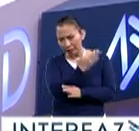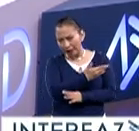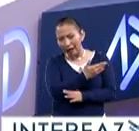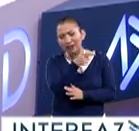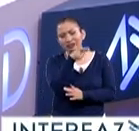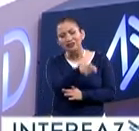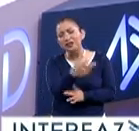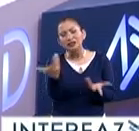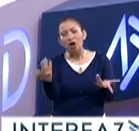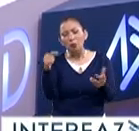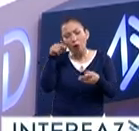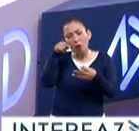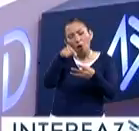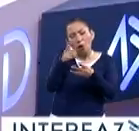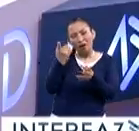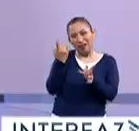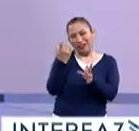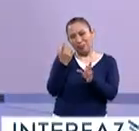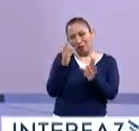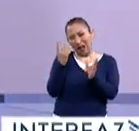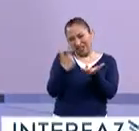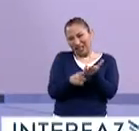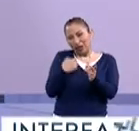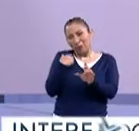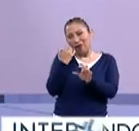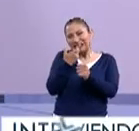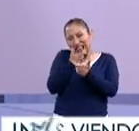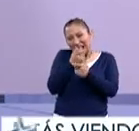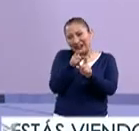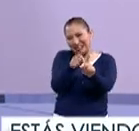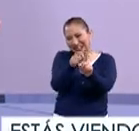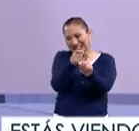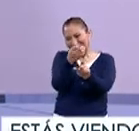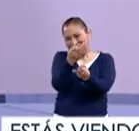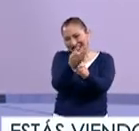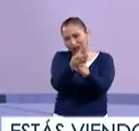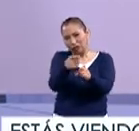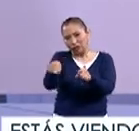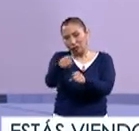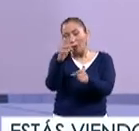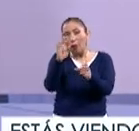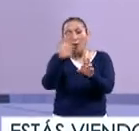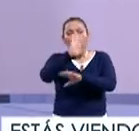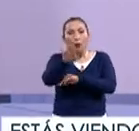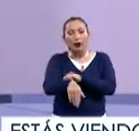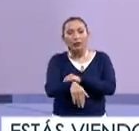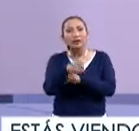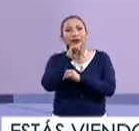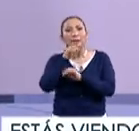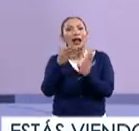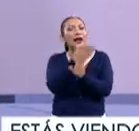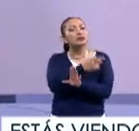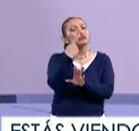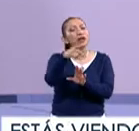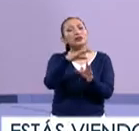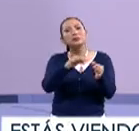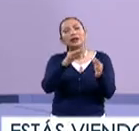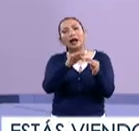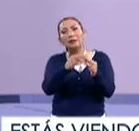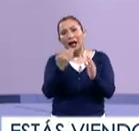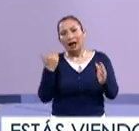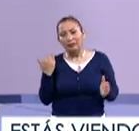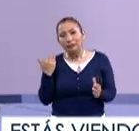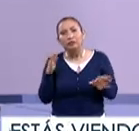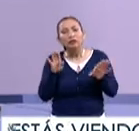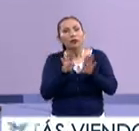sobre este componente irónico y de festejo, de burla que tiene la muerte, pero en el corte también nos explicaba un poco más